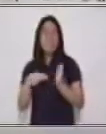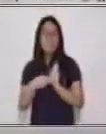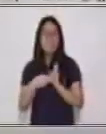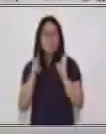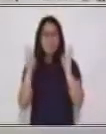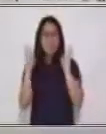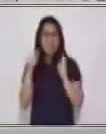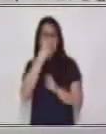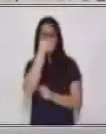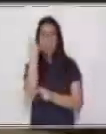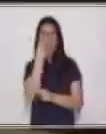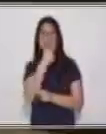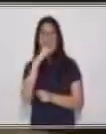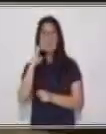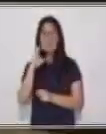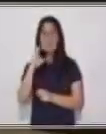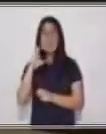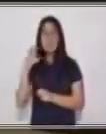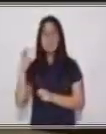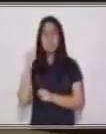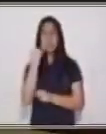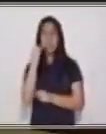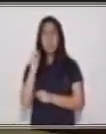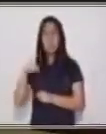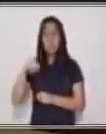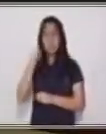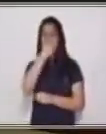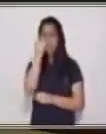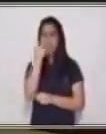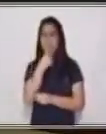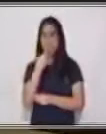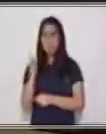conos. El cono es una figura